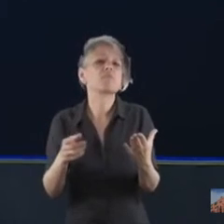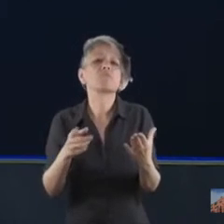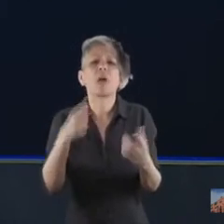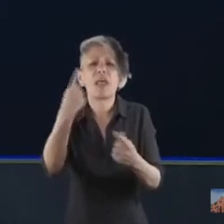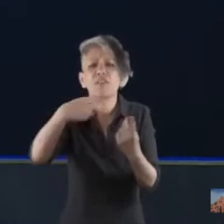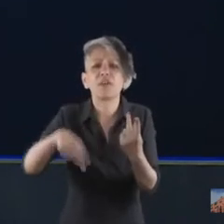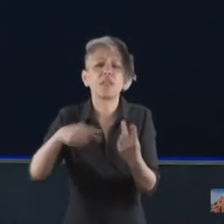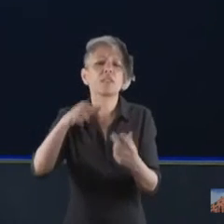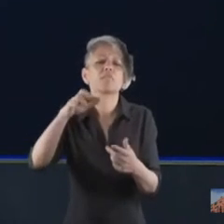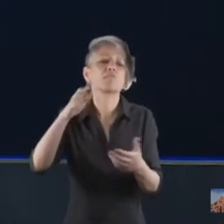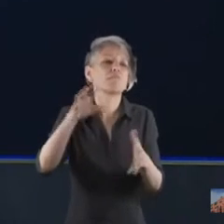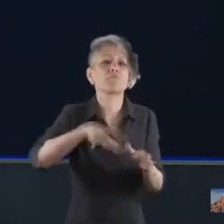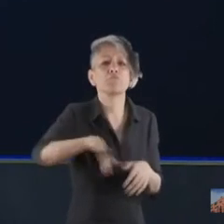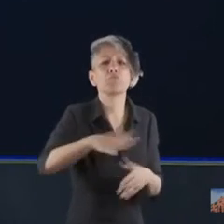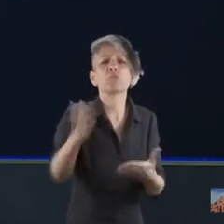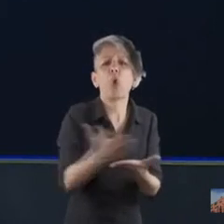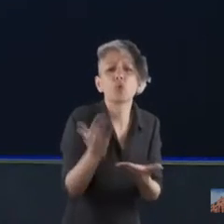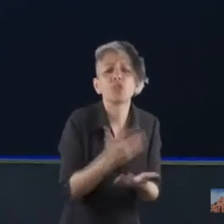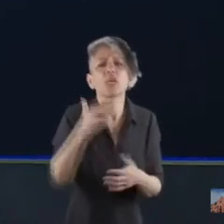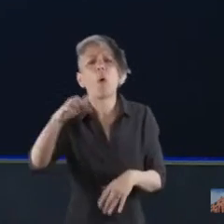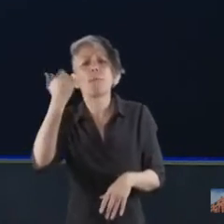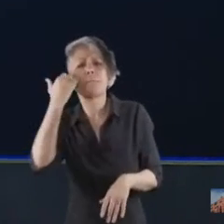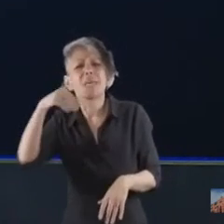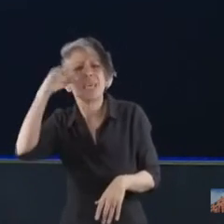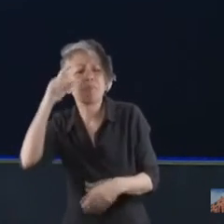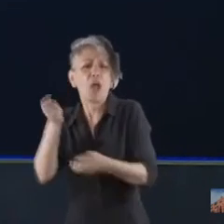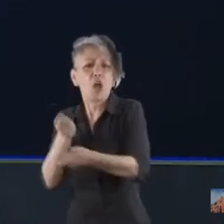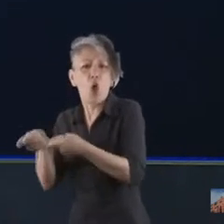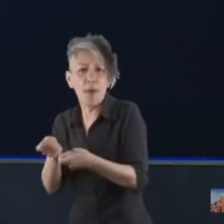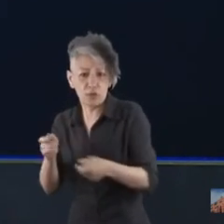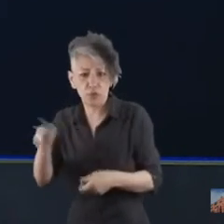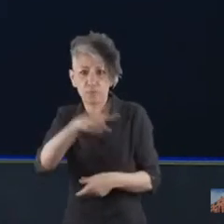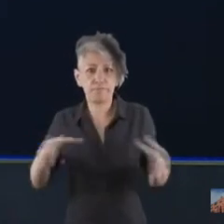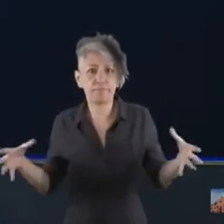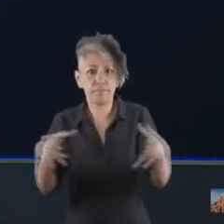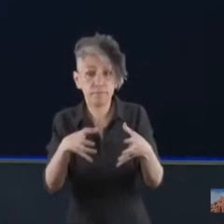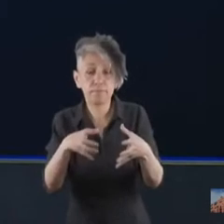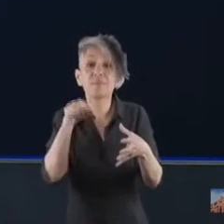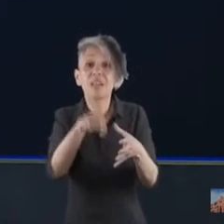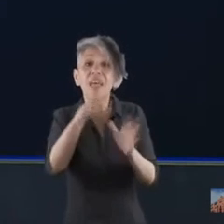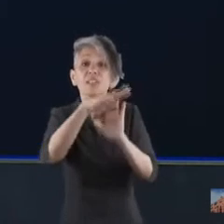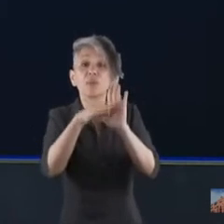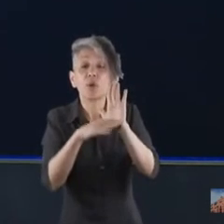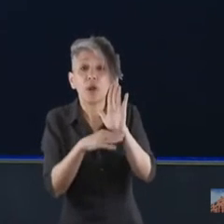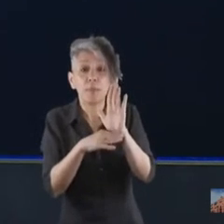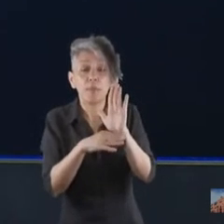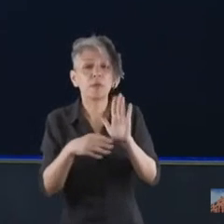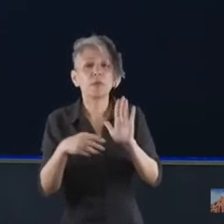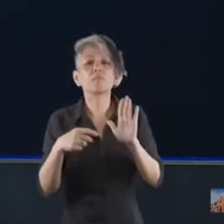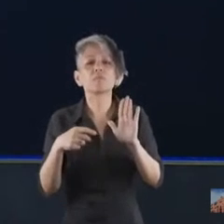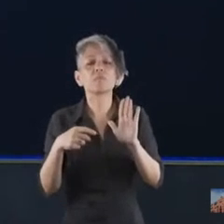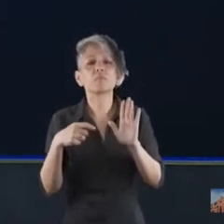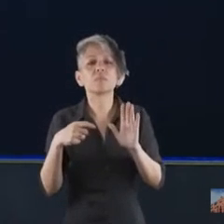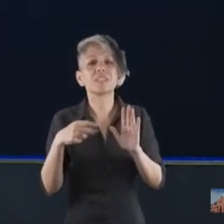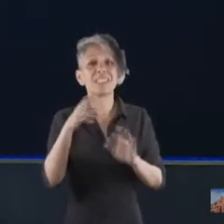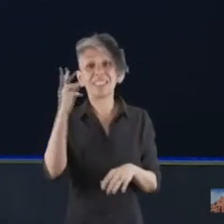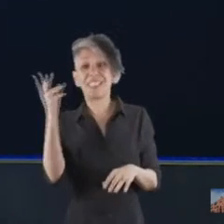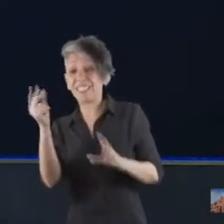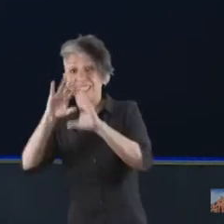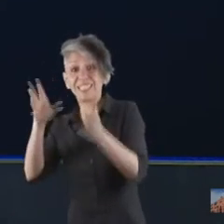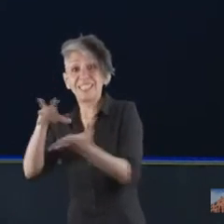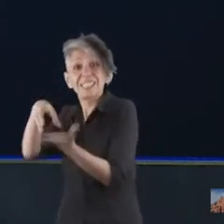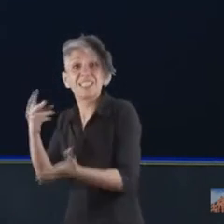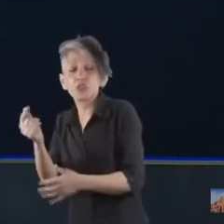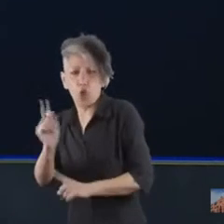y el comercio de acá a fin de año ese programa sin mayor gasto del tesoro aplicará